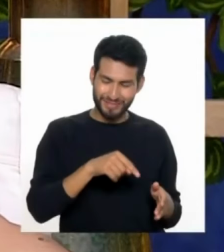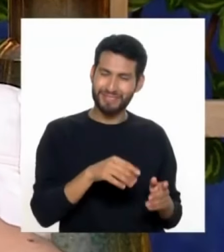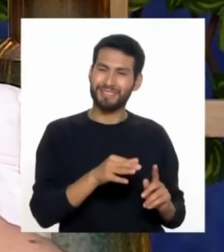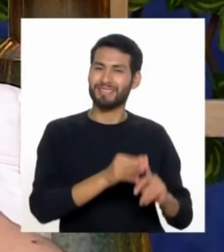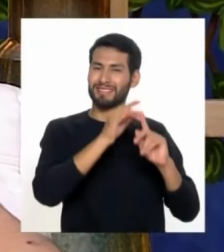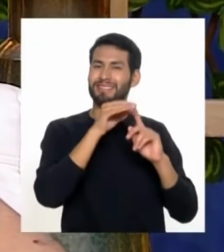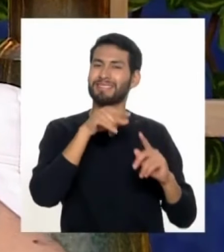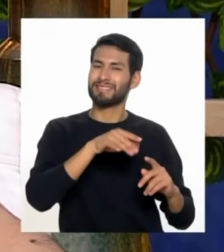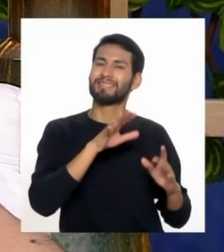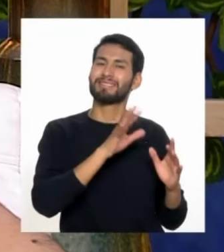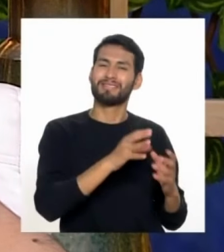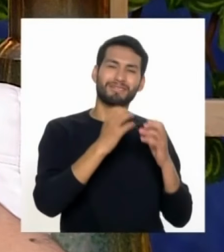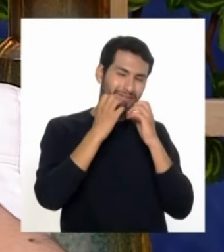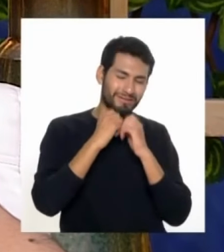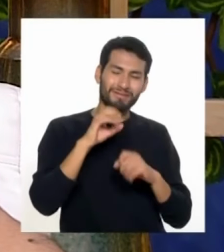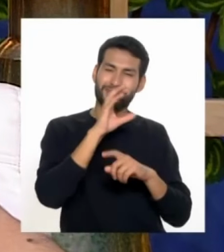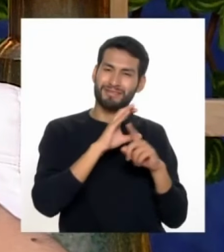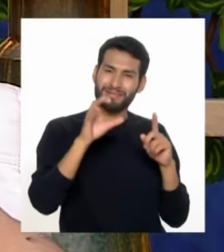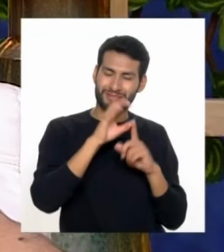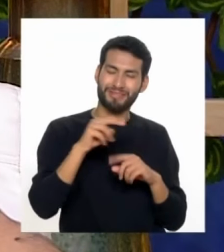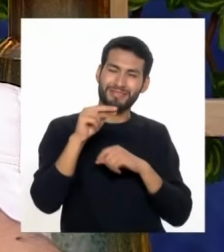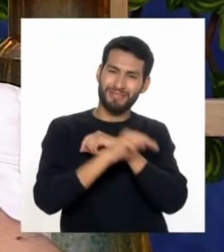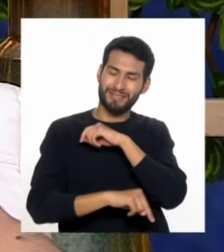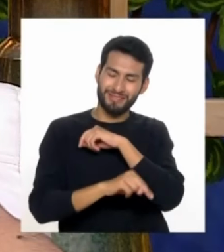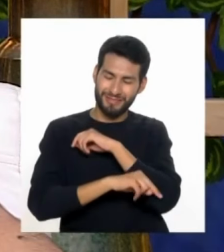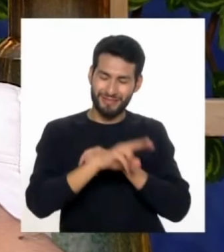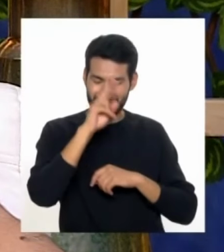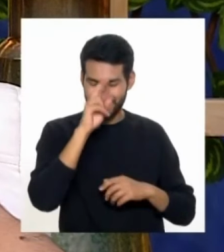y patrimonio cultural, ¿no?, de la nación.